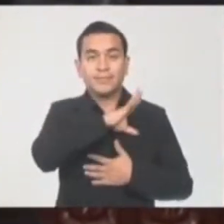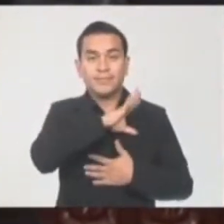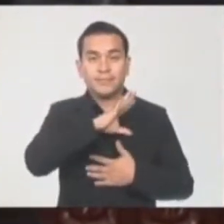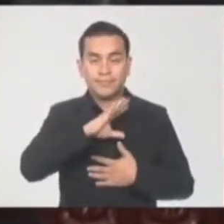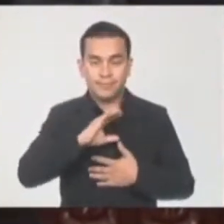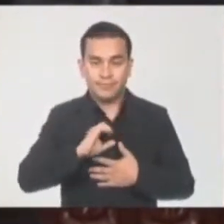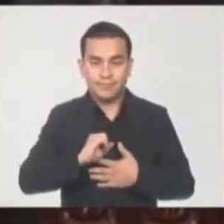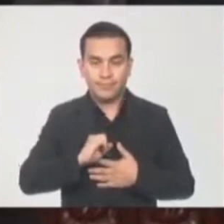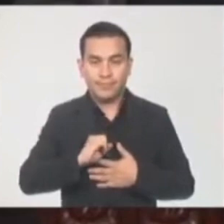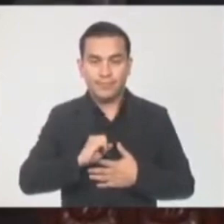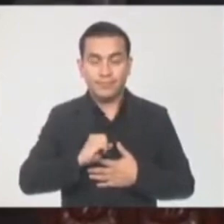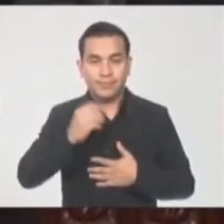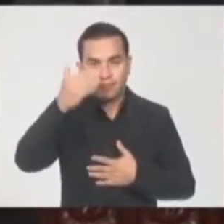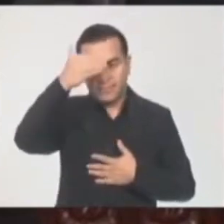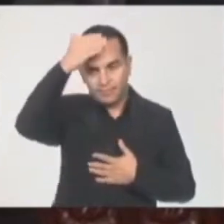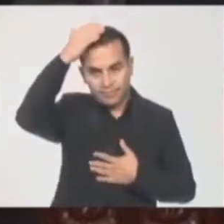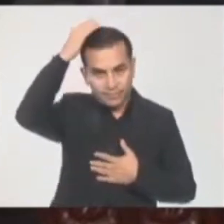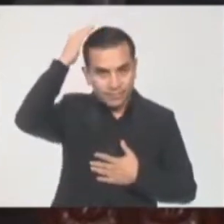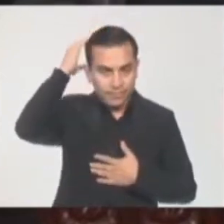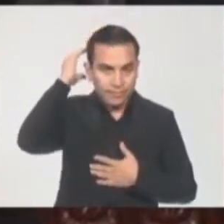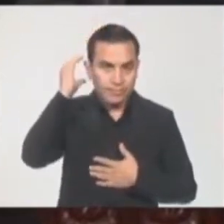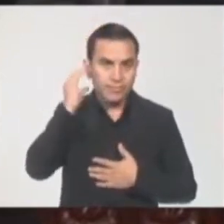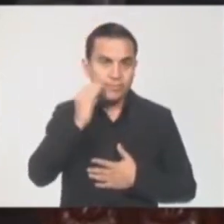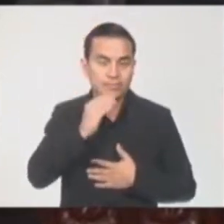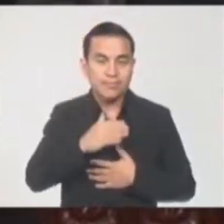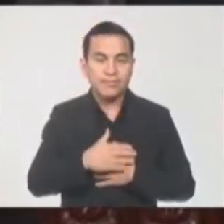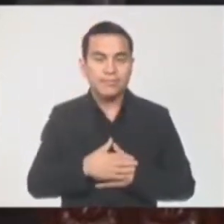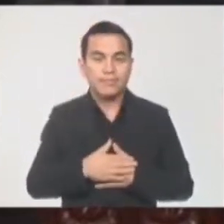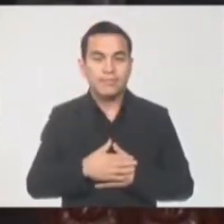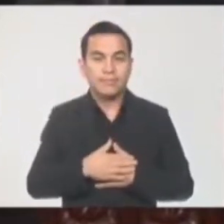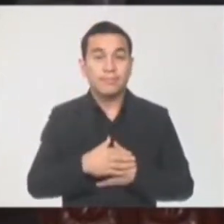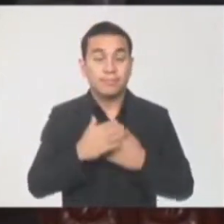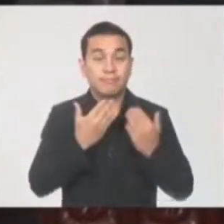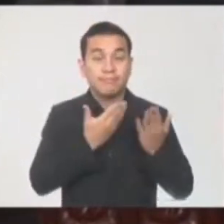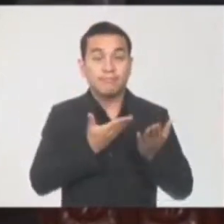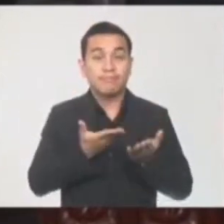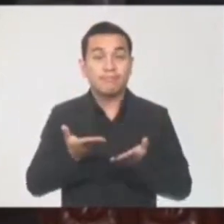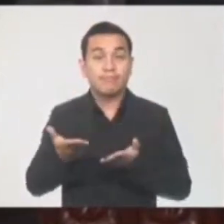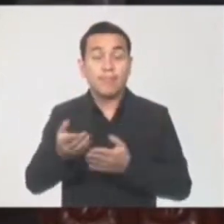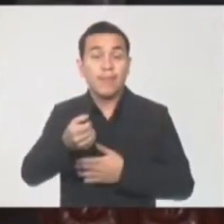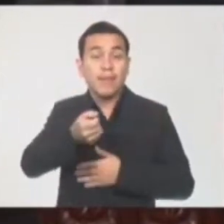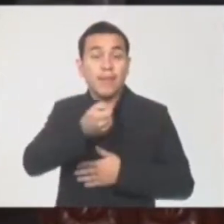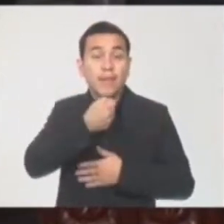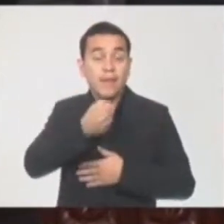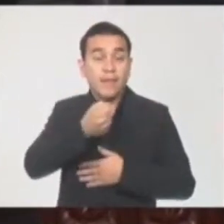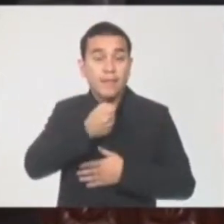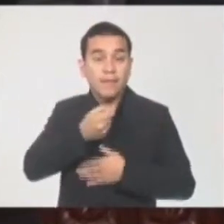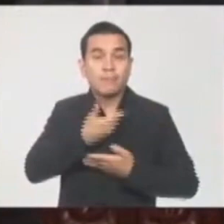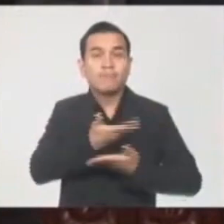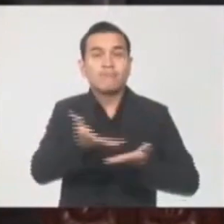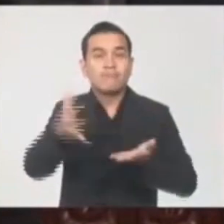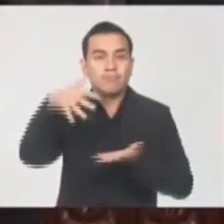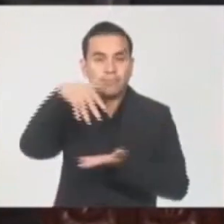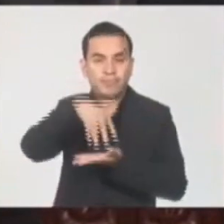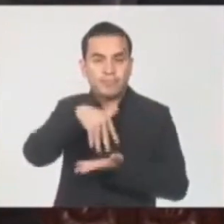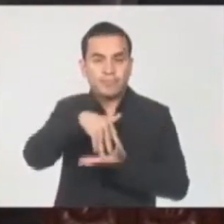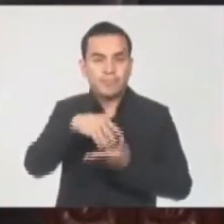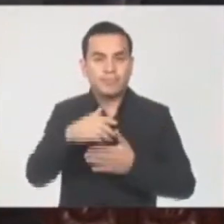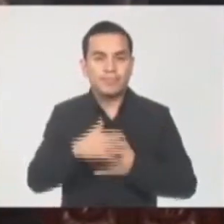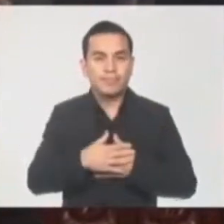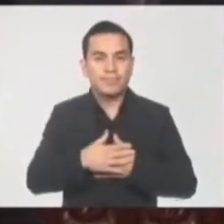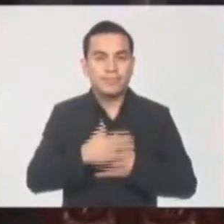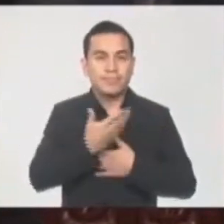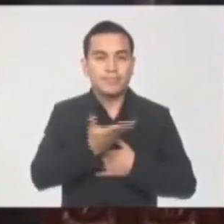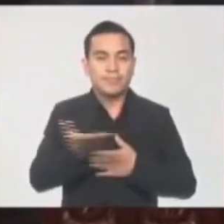República, Nayib Armando Bukele Ortez, para que dirija su discurso a la nación. Por favor,